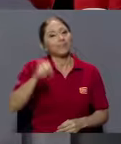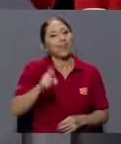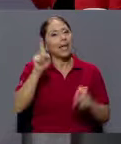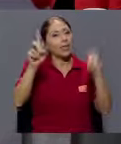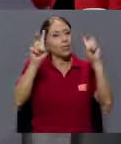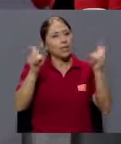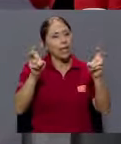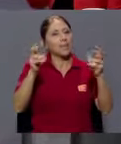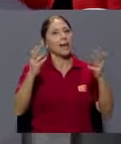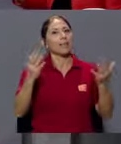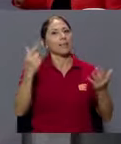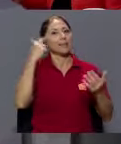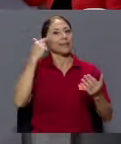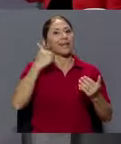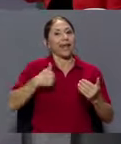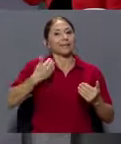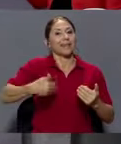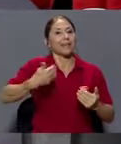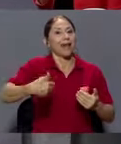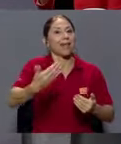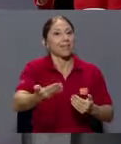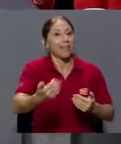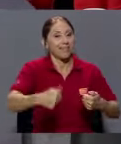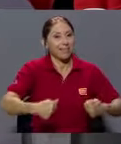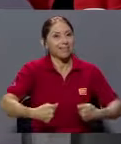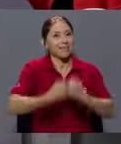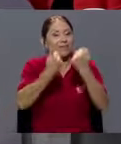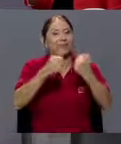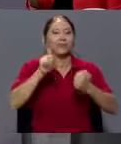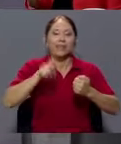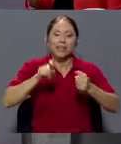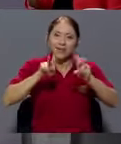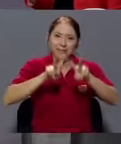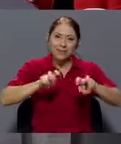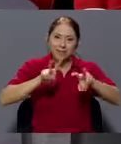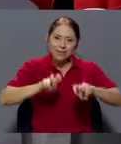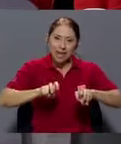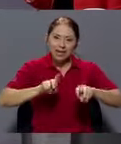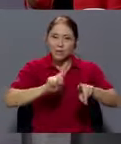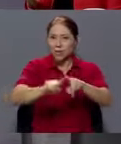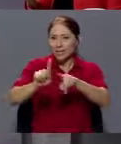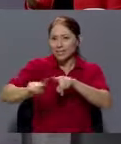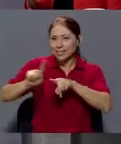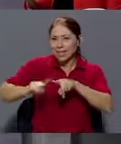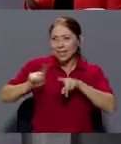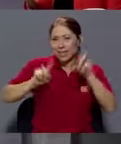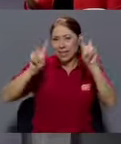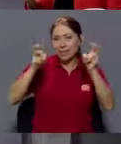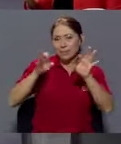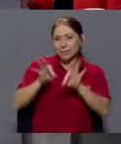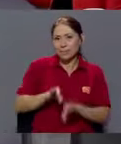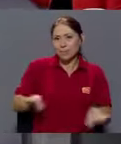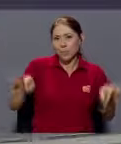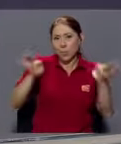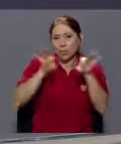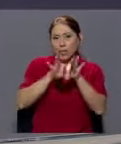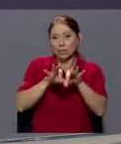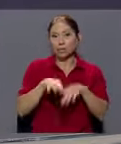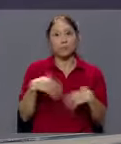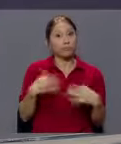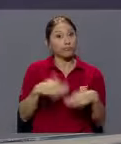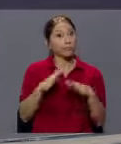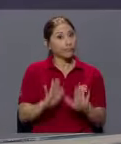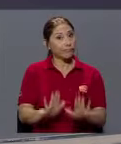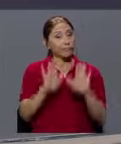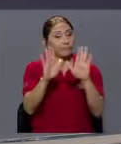tema de que hacia adelante, y esos son los desafíos que tenemos, hay que revisar una serie de aspectos muy importantes y aquí tenemos